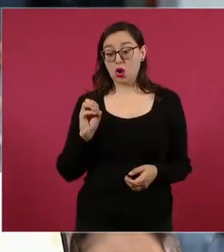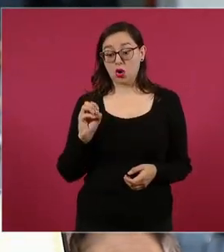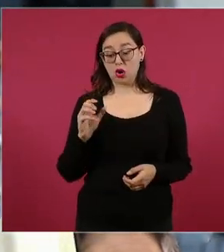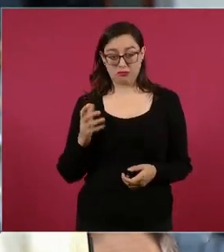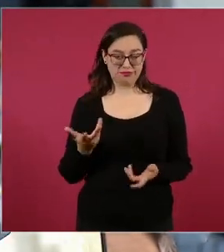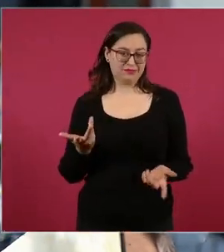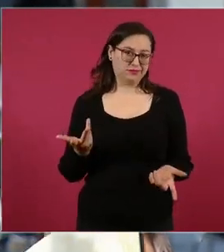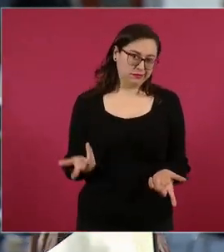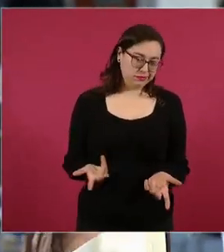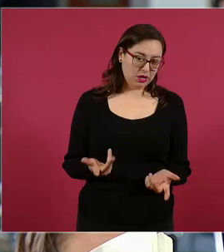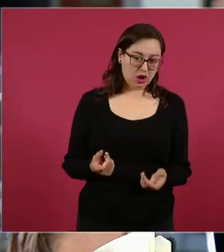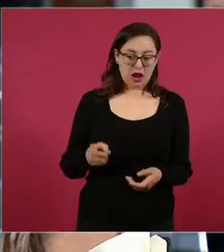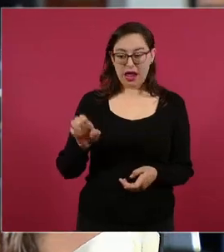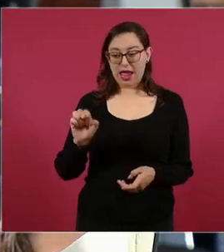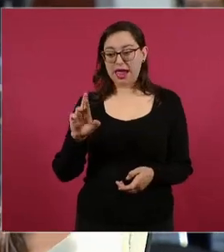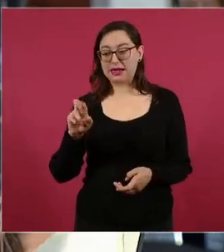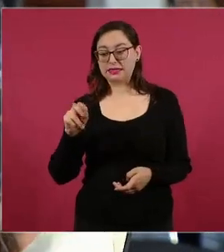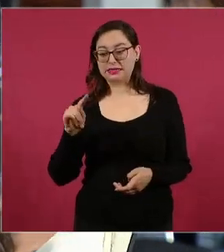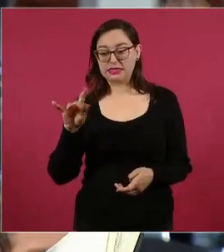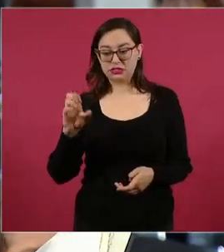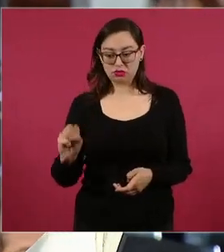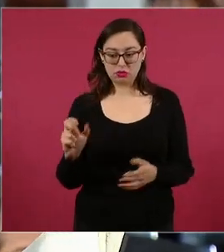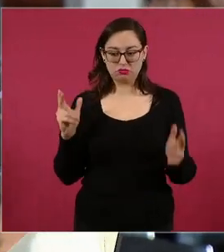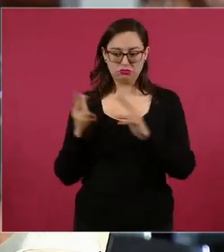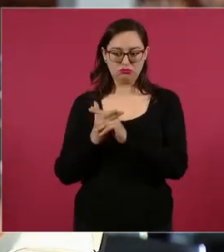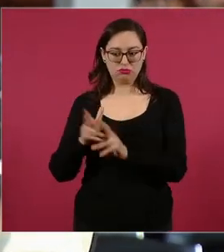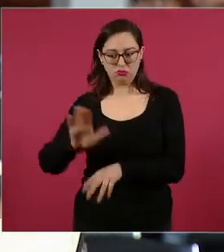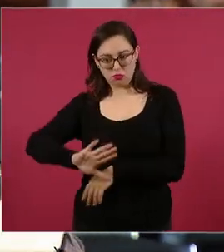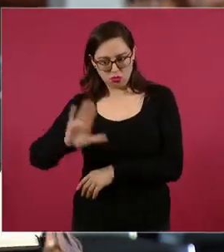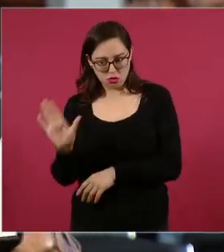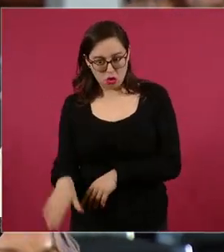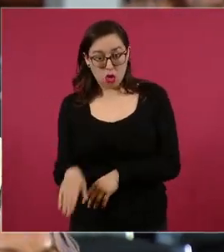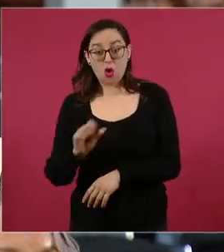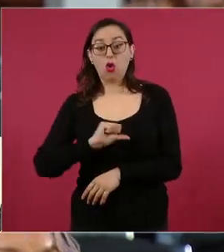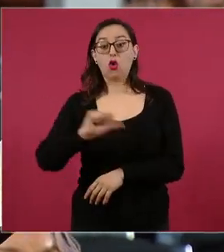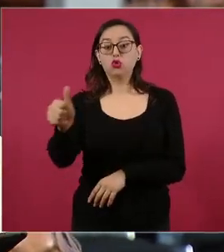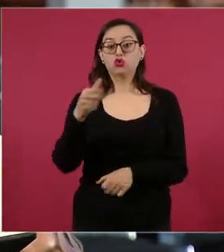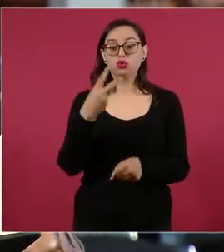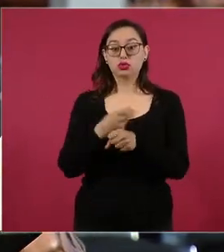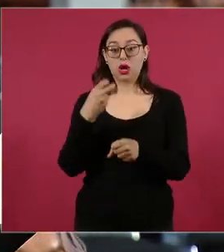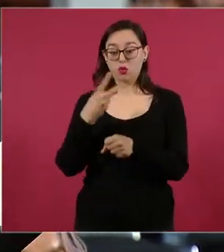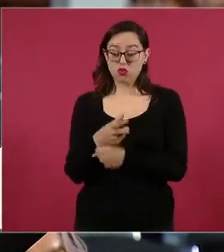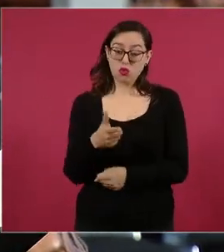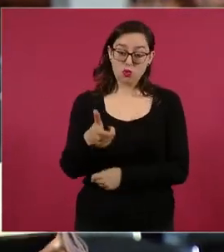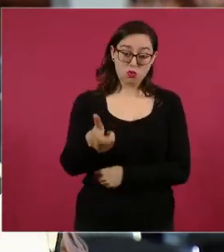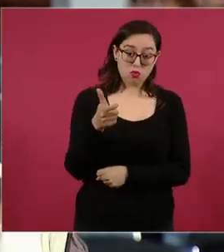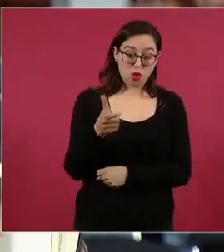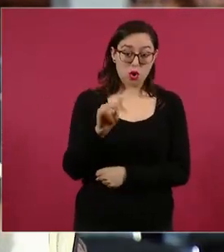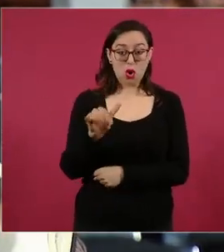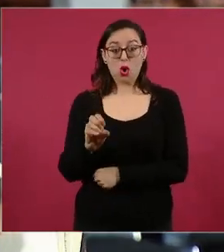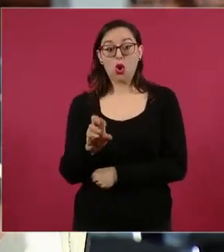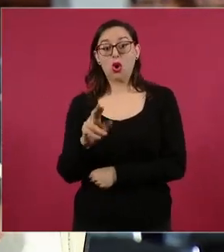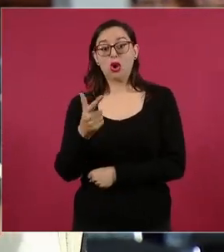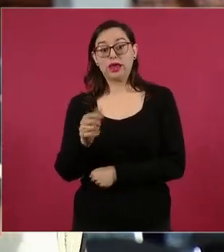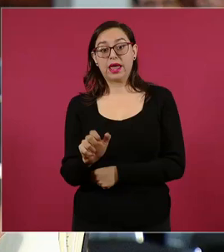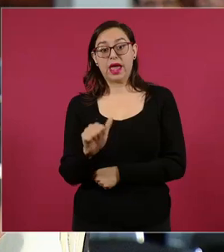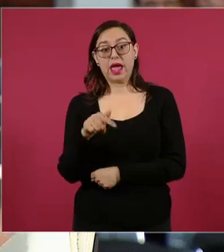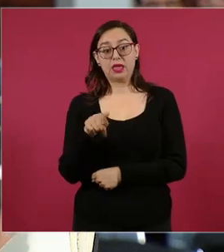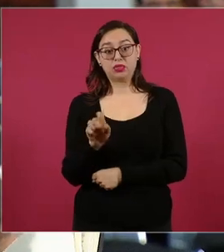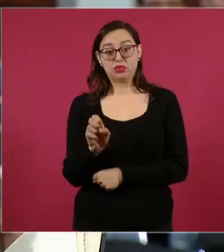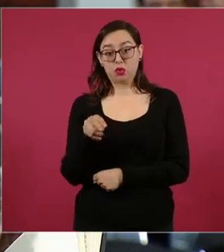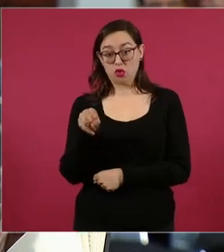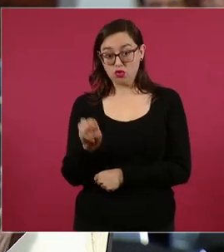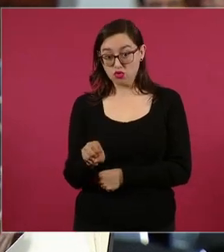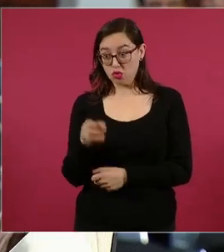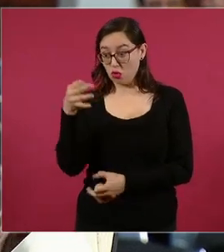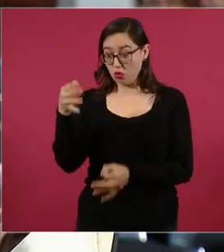refiero a Ernesto Rubio Mendoza. Y otro personaje, que sería el segundo tirador, Jorge Antonio Sánchez Ortega, no ha